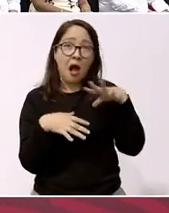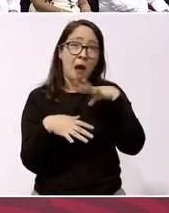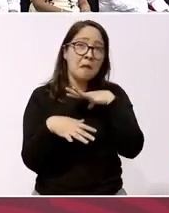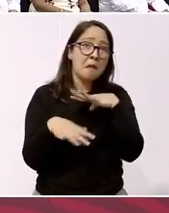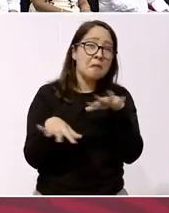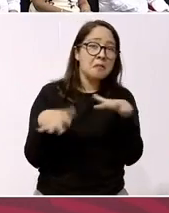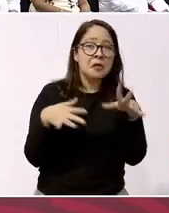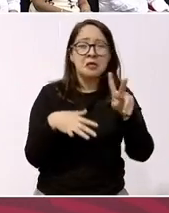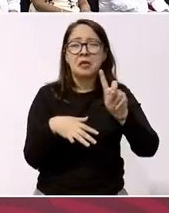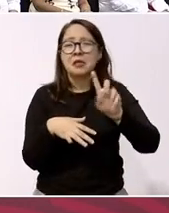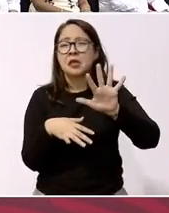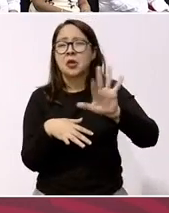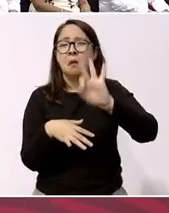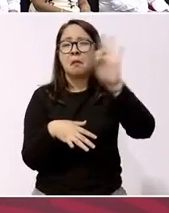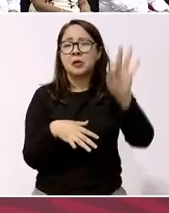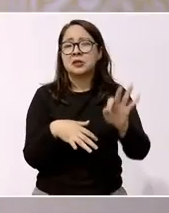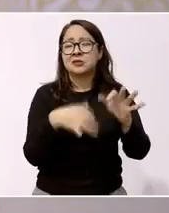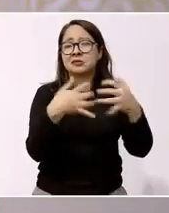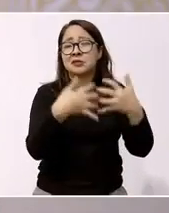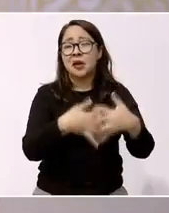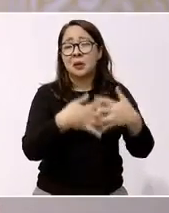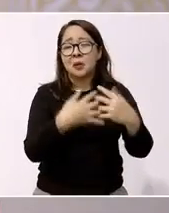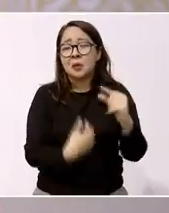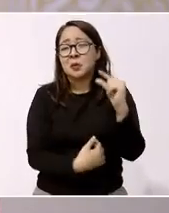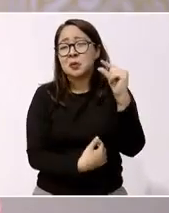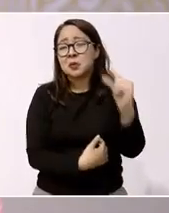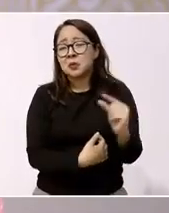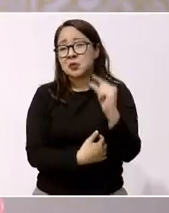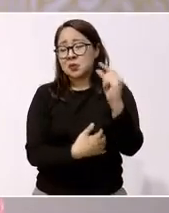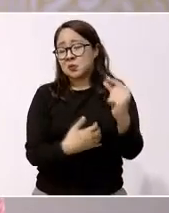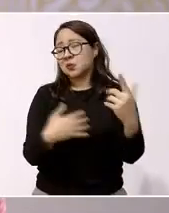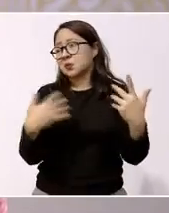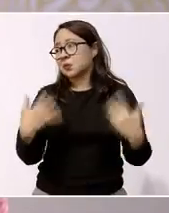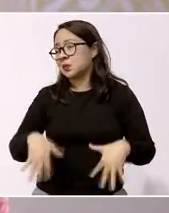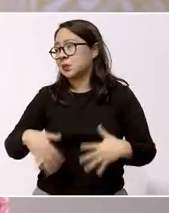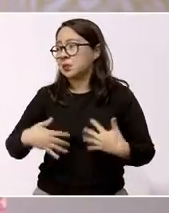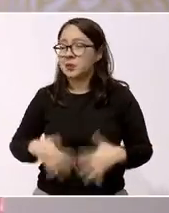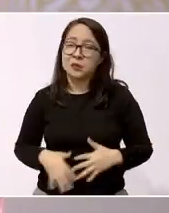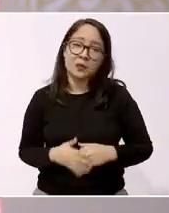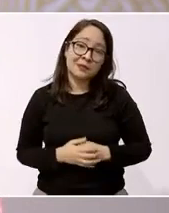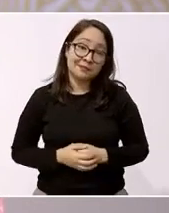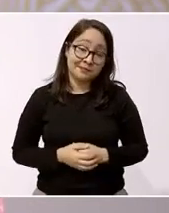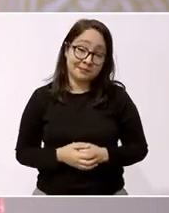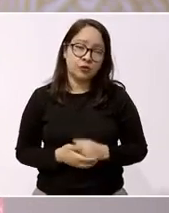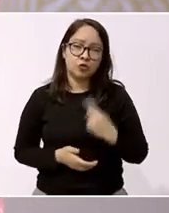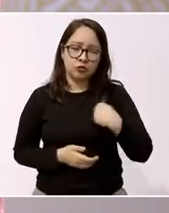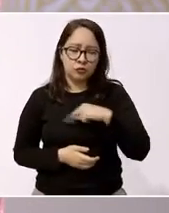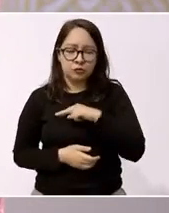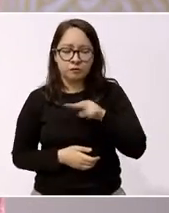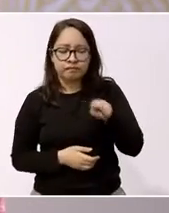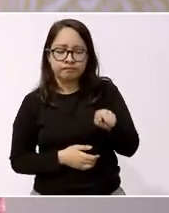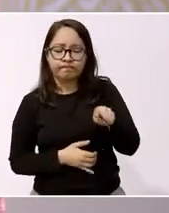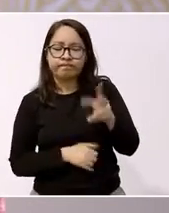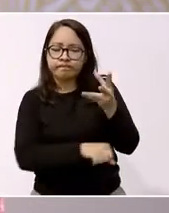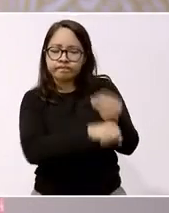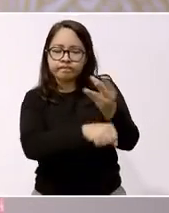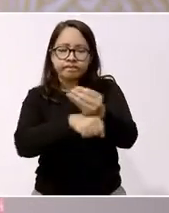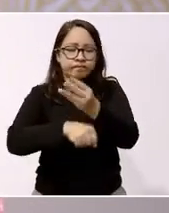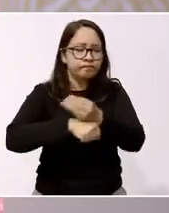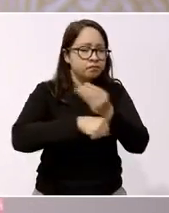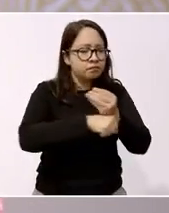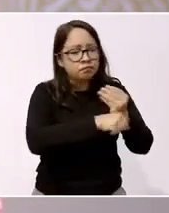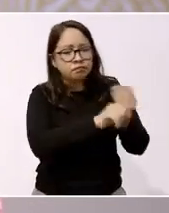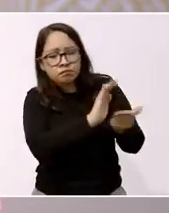produciendo al 35% de su capacidad. Empezamos a invertir, llevamos